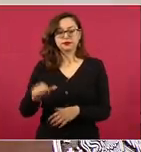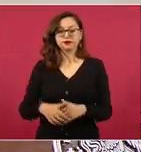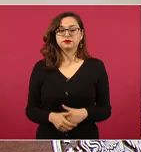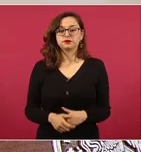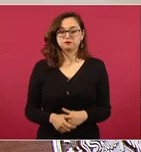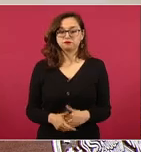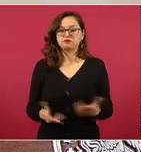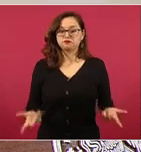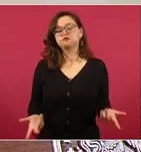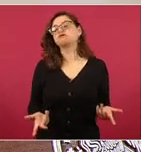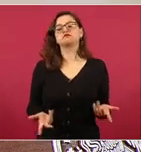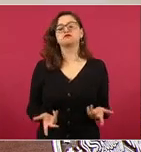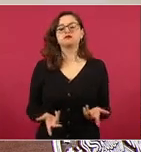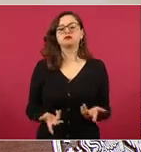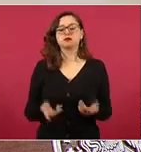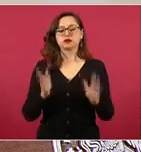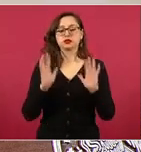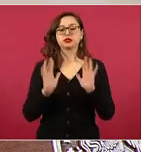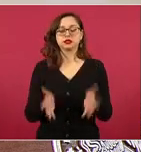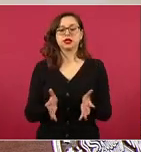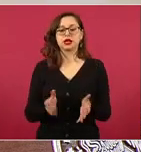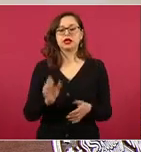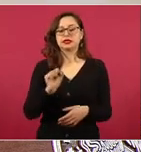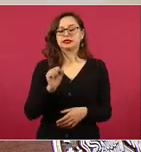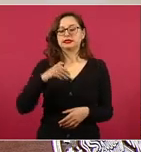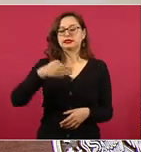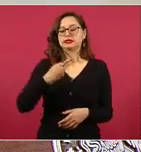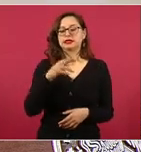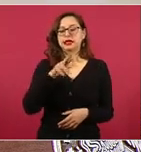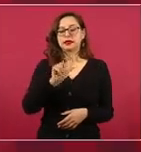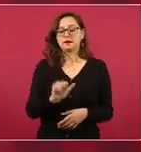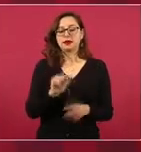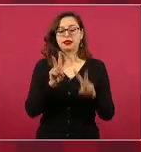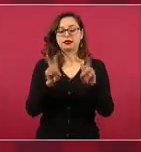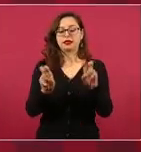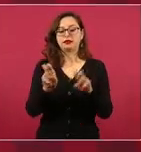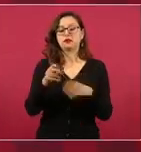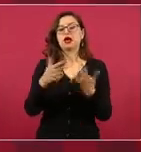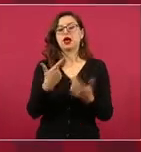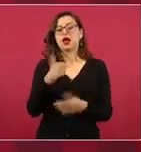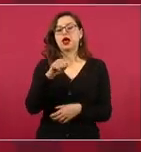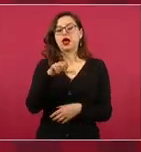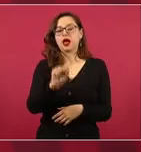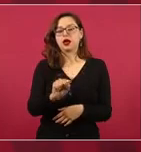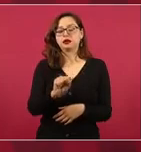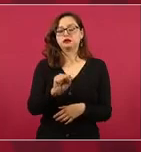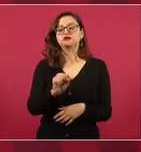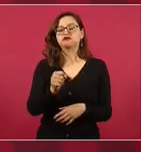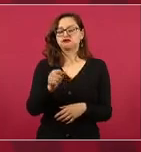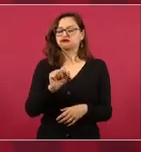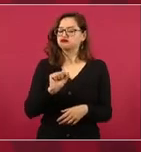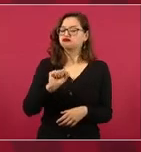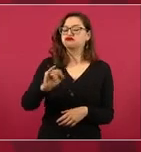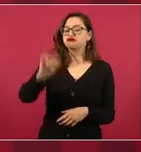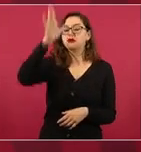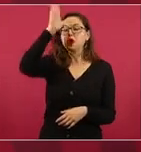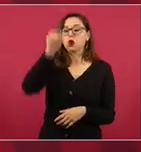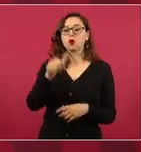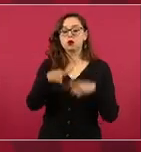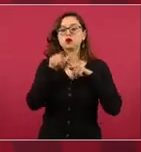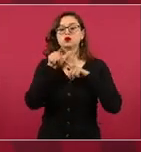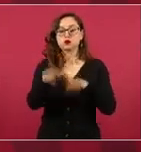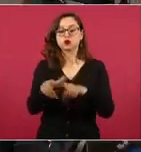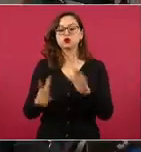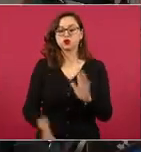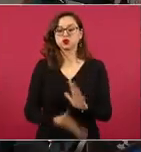existe el compromiso de Sempra, solo en gas, de continuar con la construcción de la